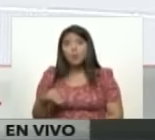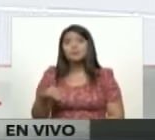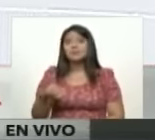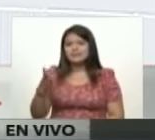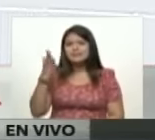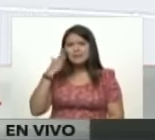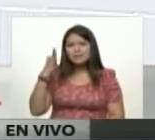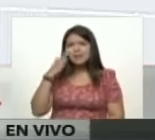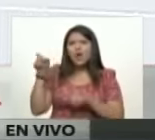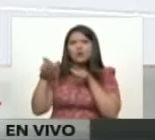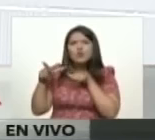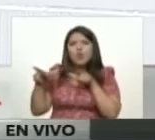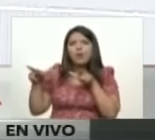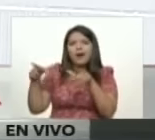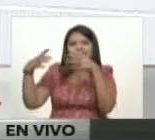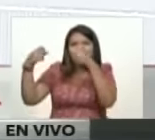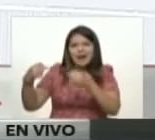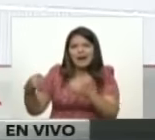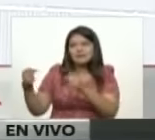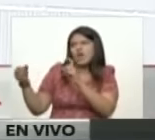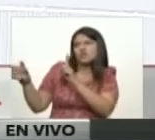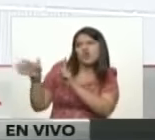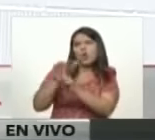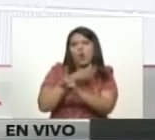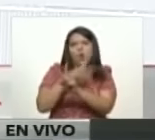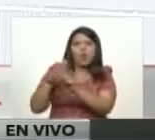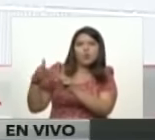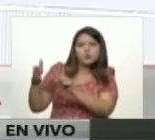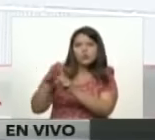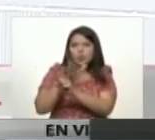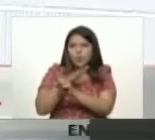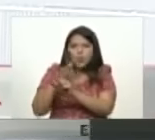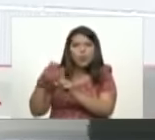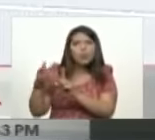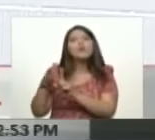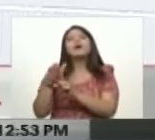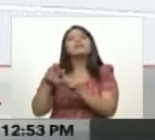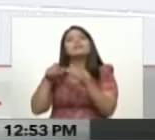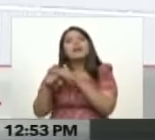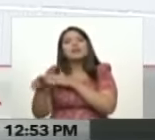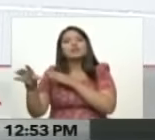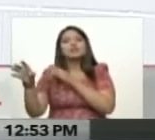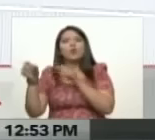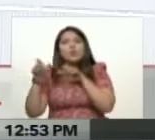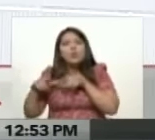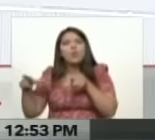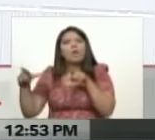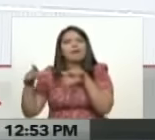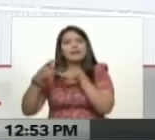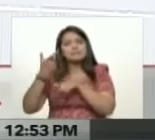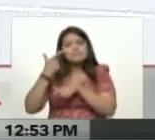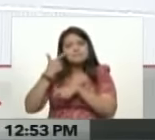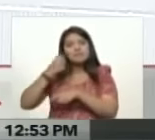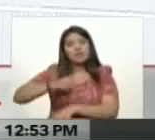de tortura, que estuvimos en los teatros de operaciones,